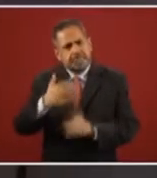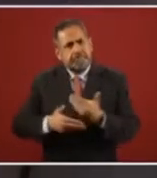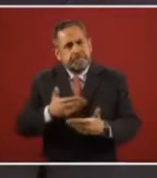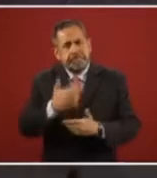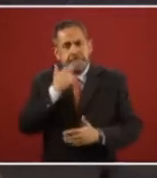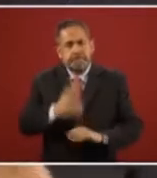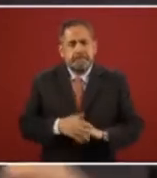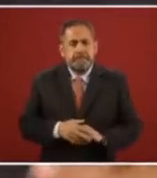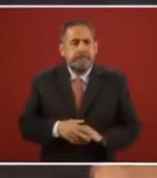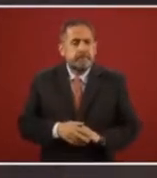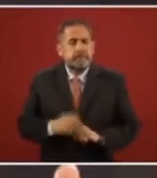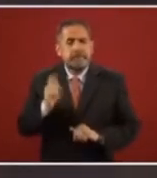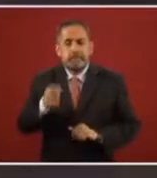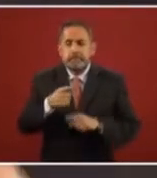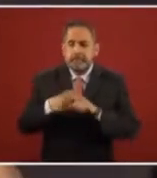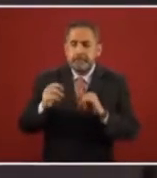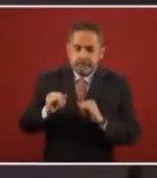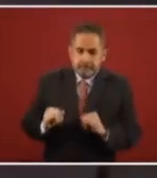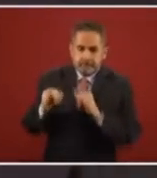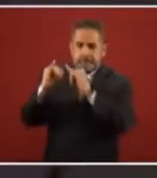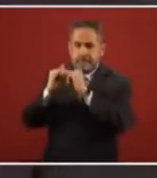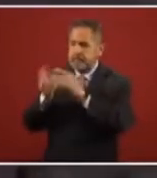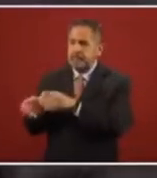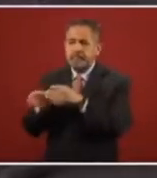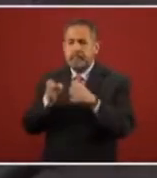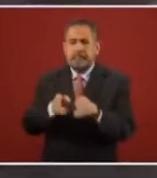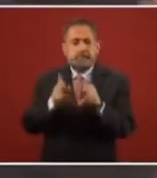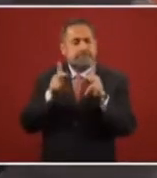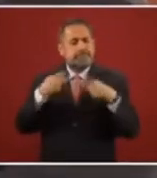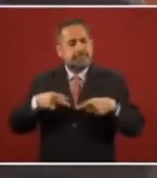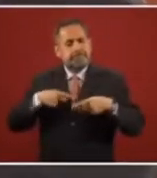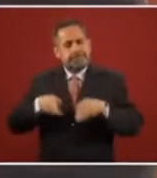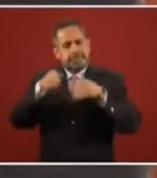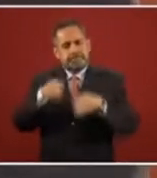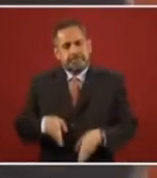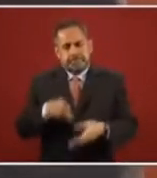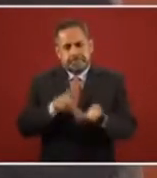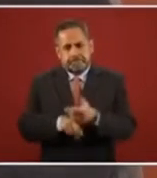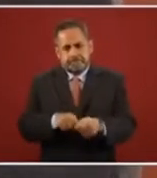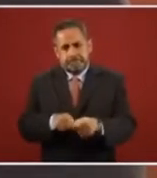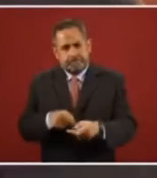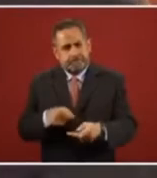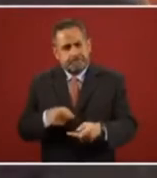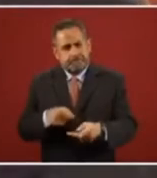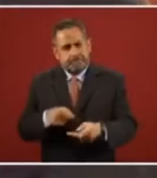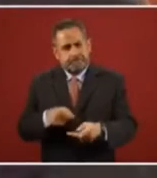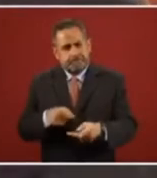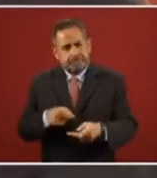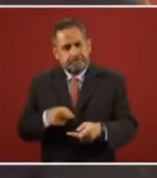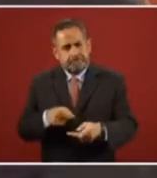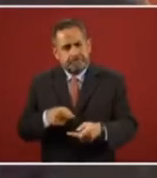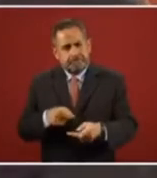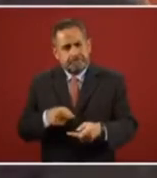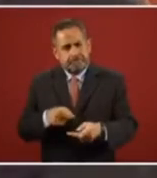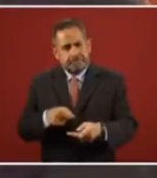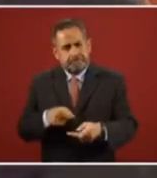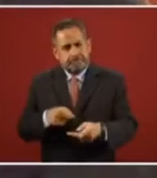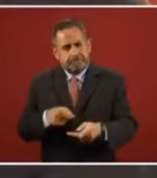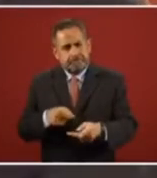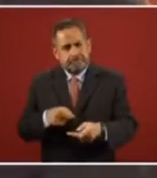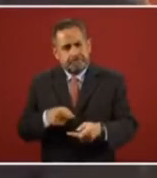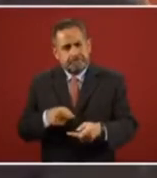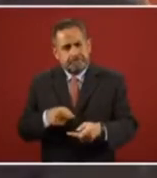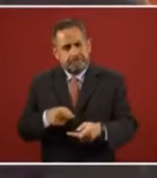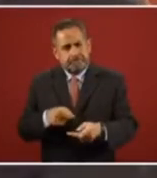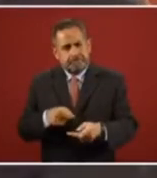porque una cosa son las instituciones y otras cosas son los servidores públicos y casettes contemplar de